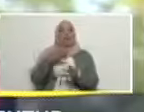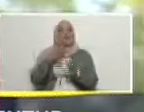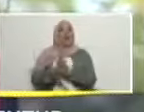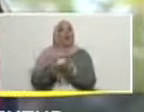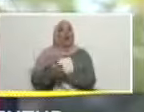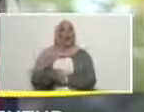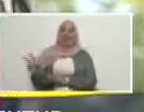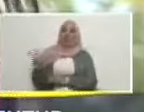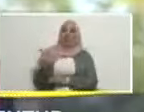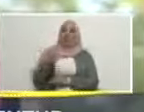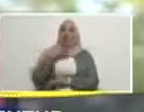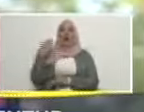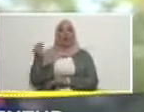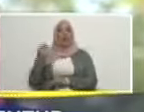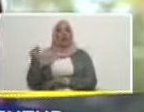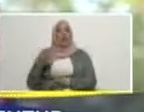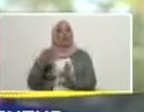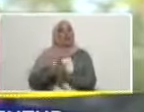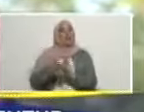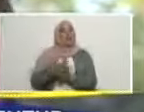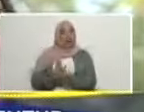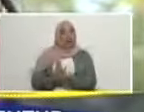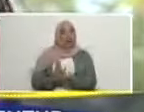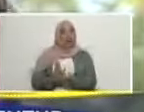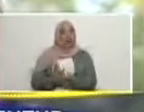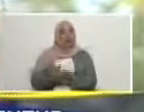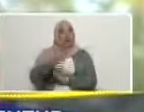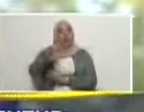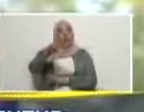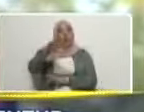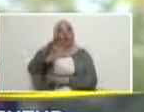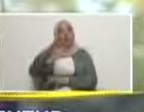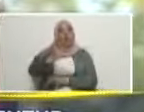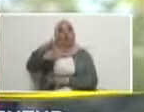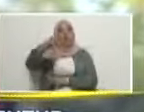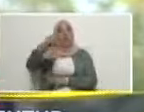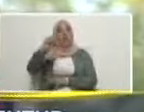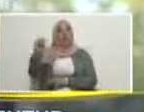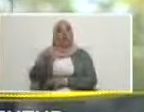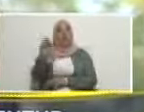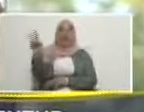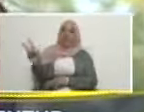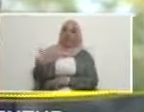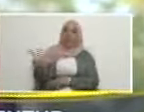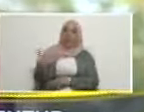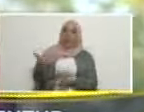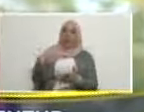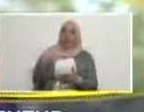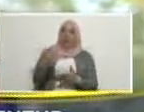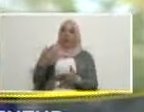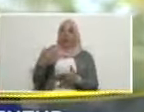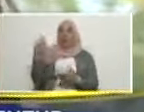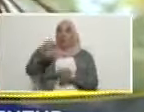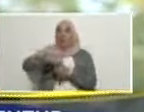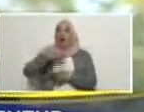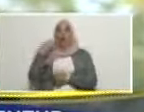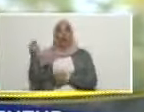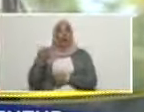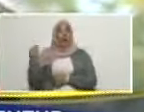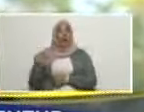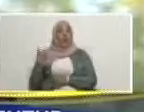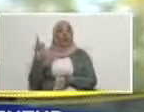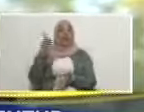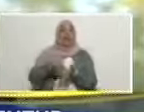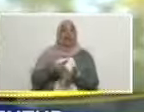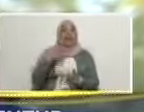la Venezuela joven, eso es lo que significará Lucash para toda la juventud venezolana y esta zona juventud, que también serán